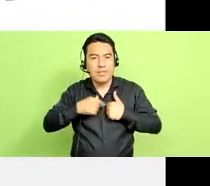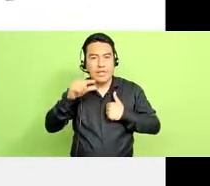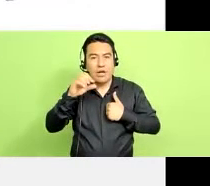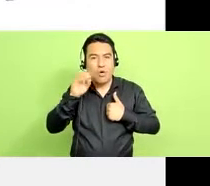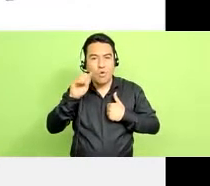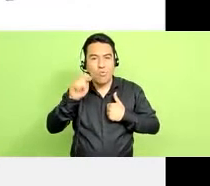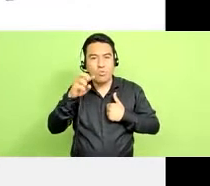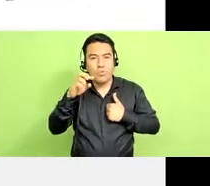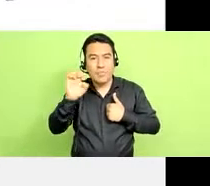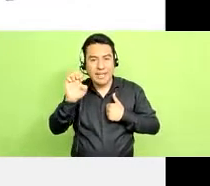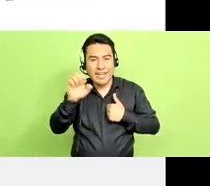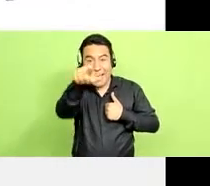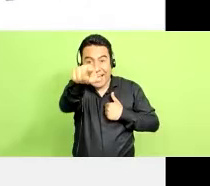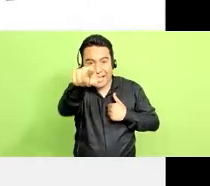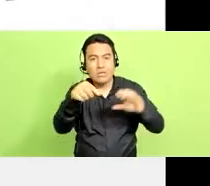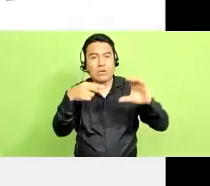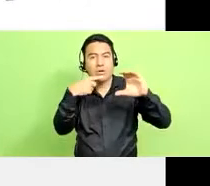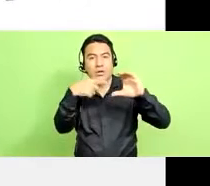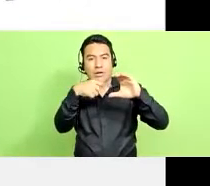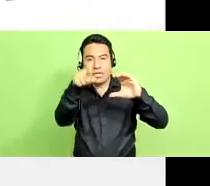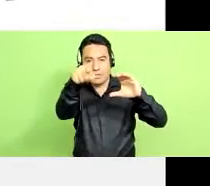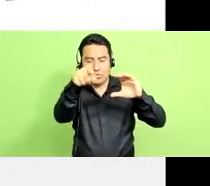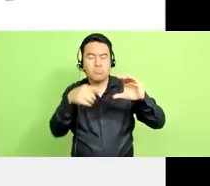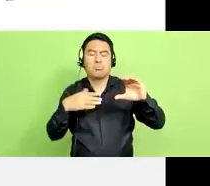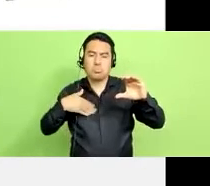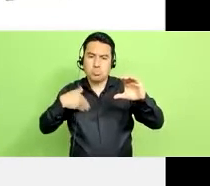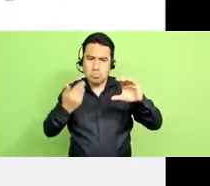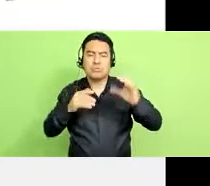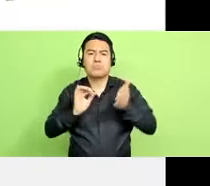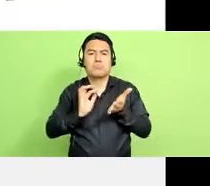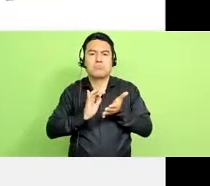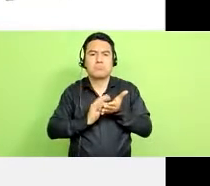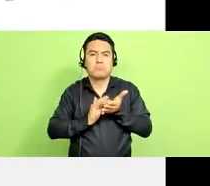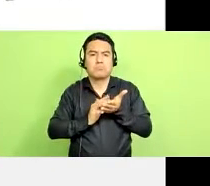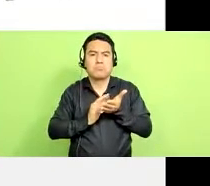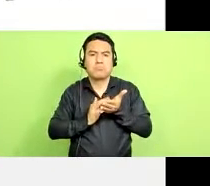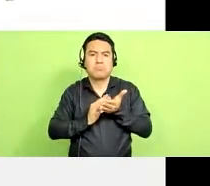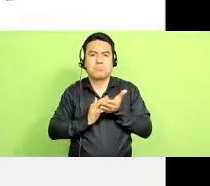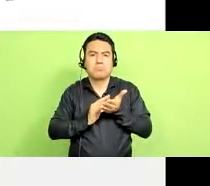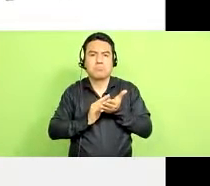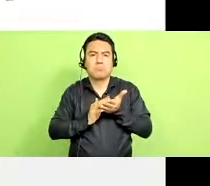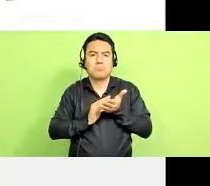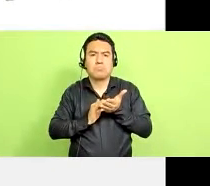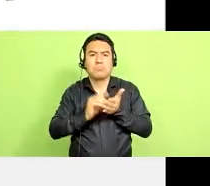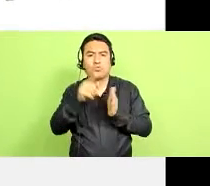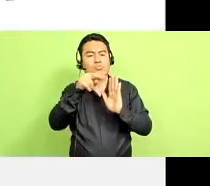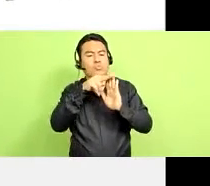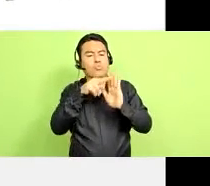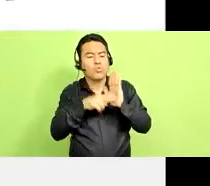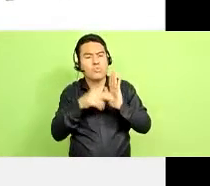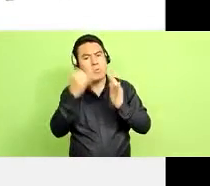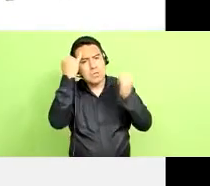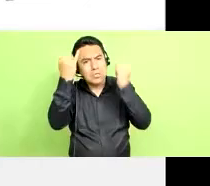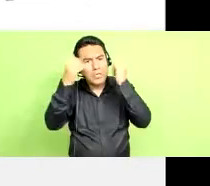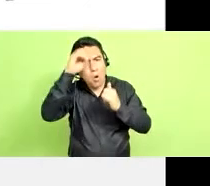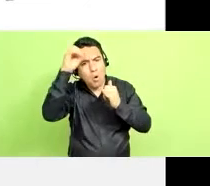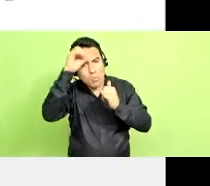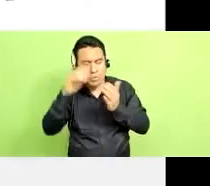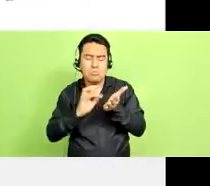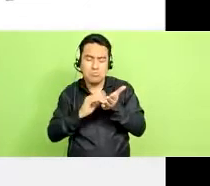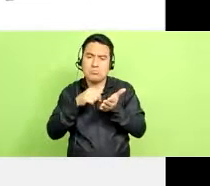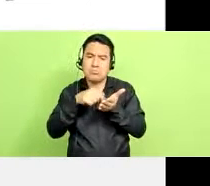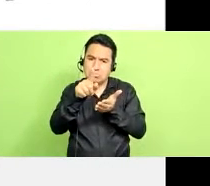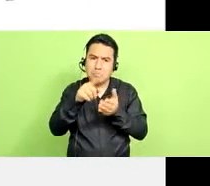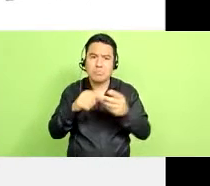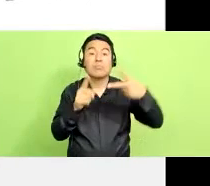va a estar abierto específicamente para el plan de consulta de la norma técnica a 120 posteriormente también